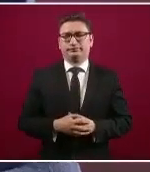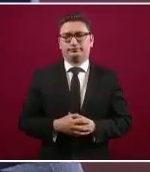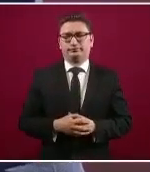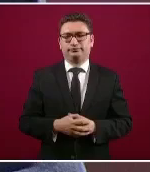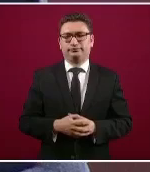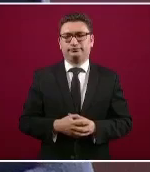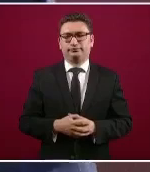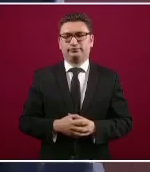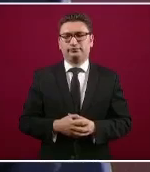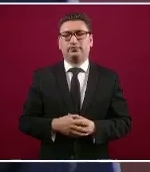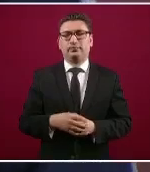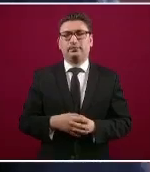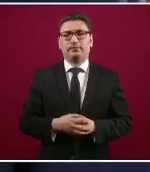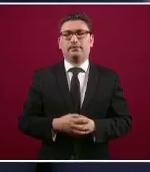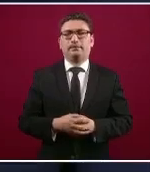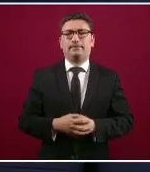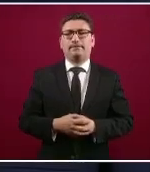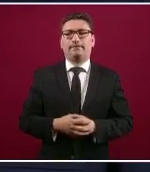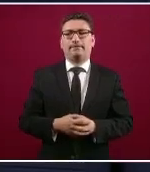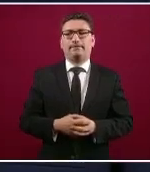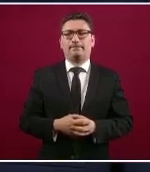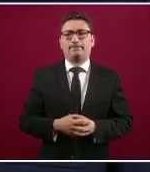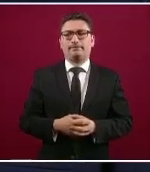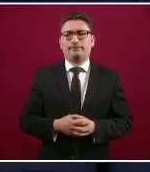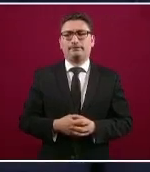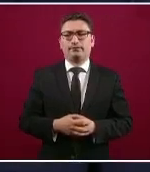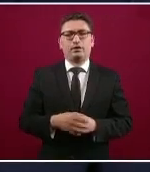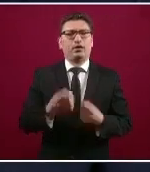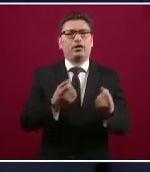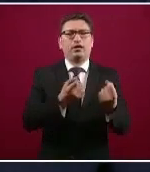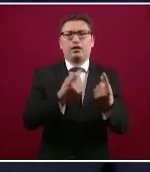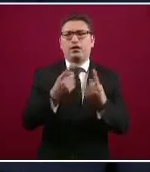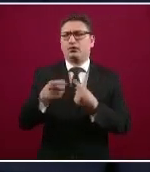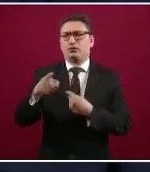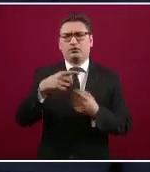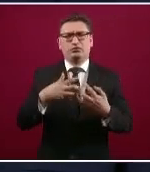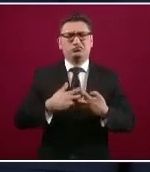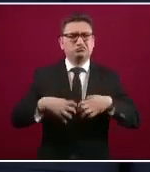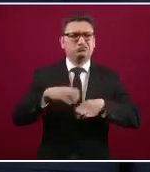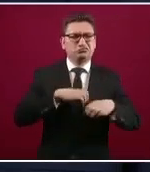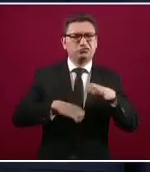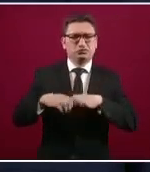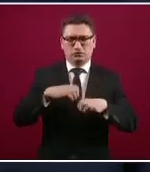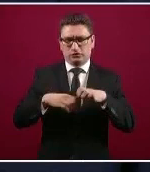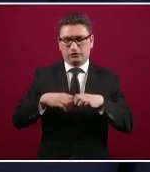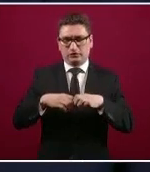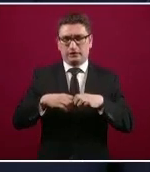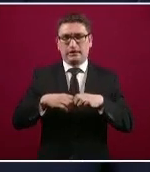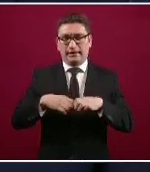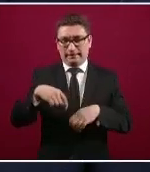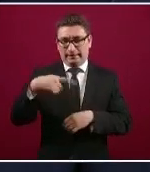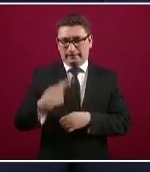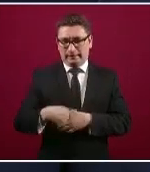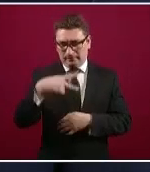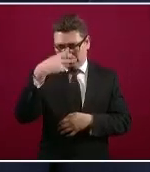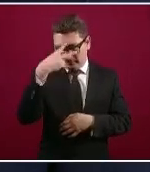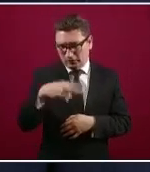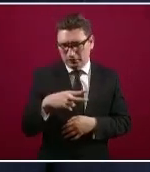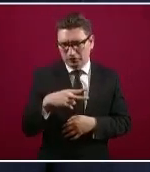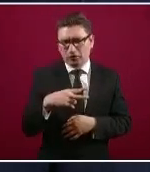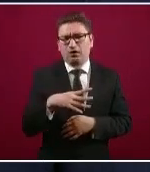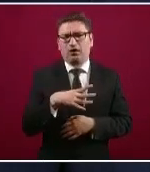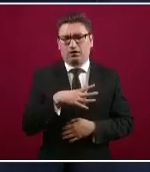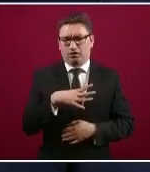a esta labor. Hay empresarios en México con